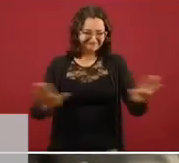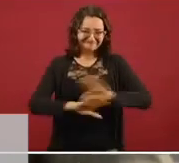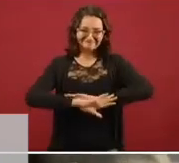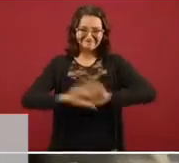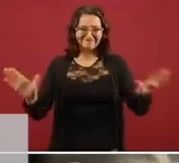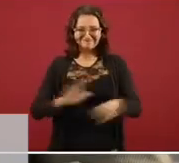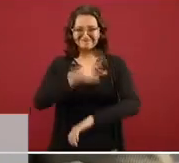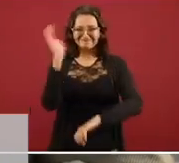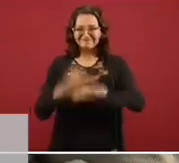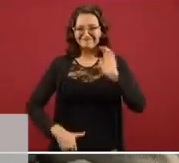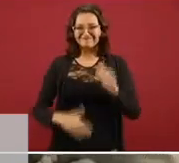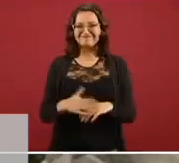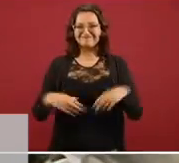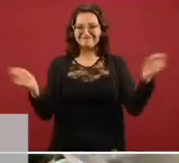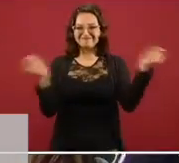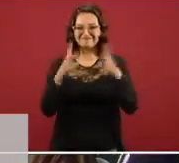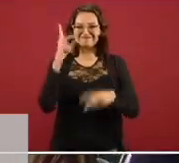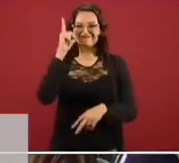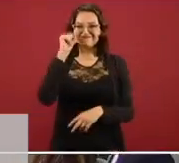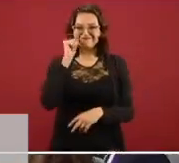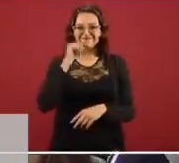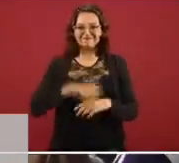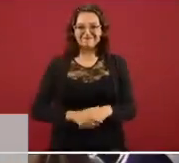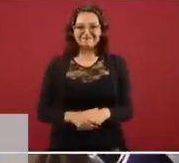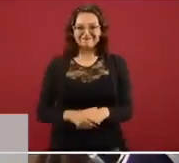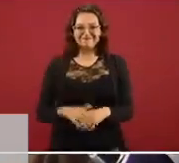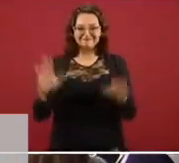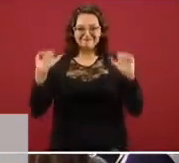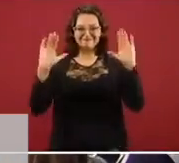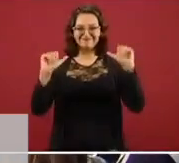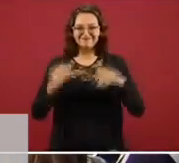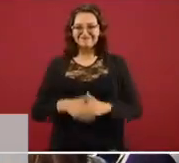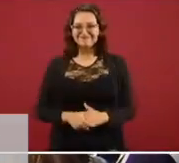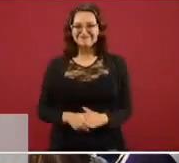se acabó nos vemos mañana gracias dios